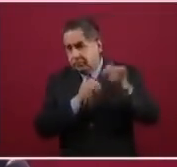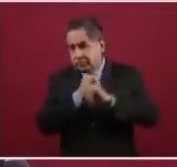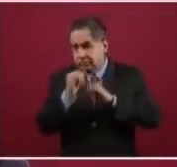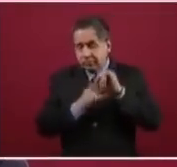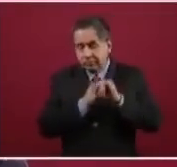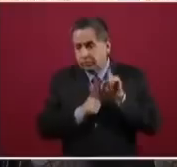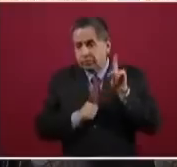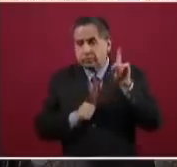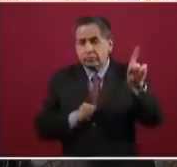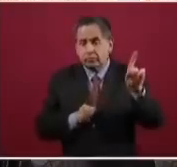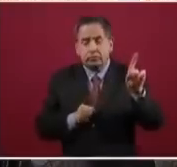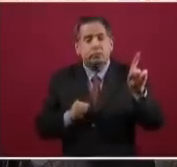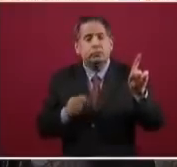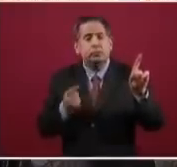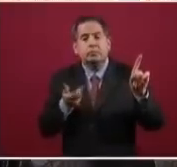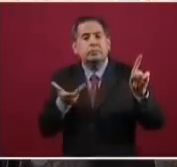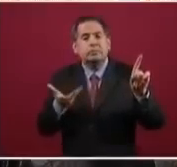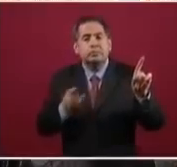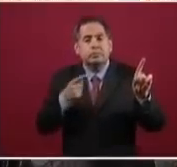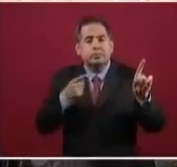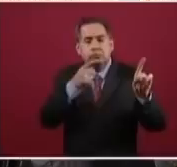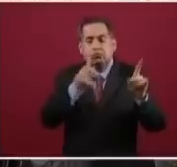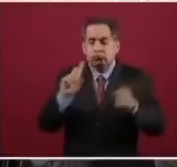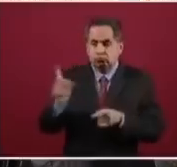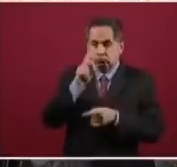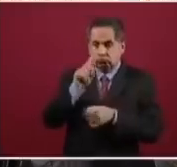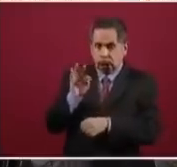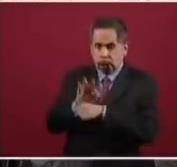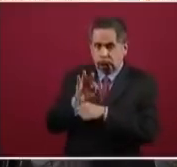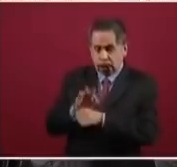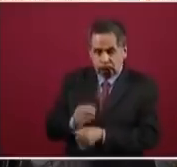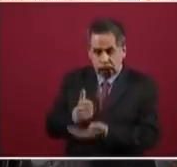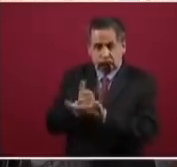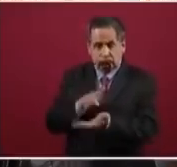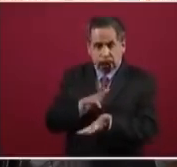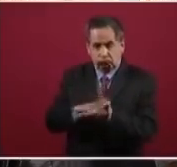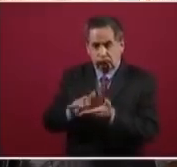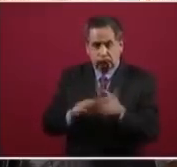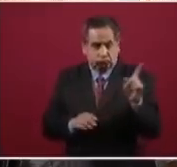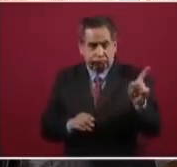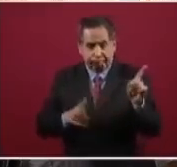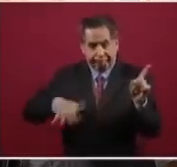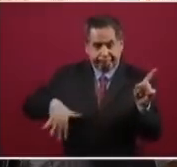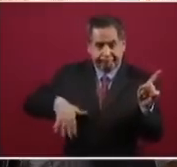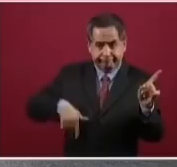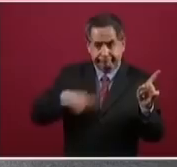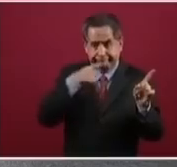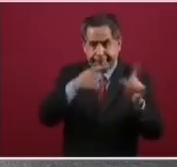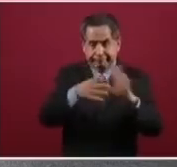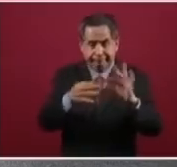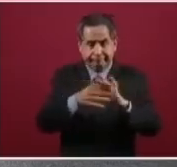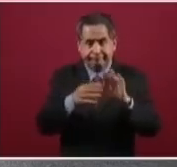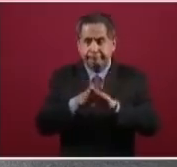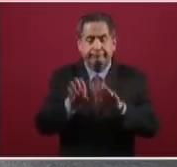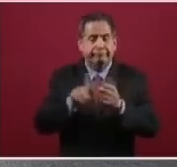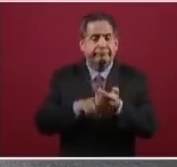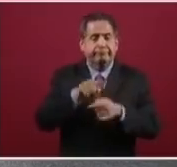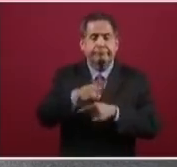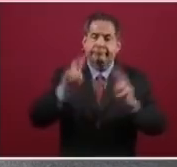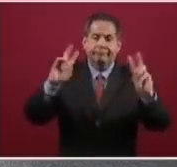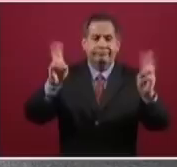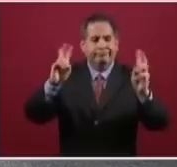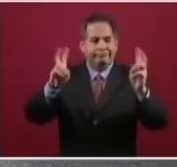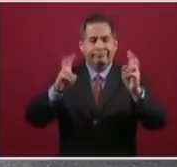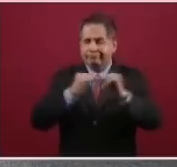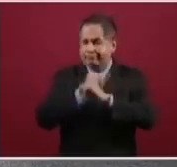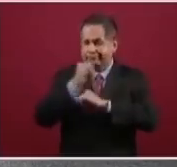internacional y lo que hace es fortalece al dólar la última declaración que hubo con relación a los temas de